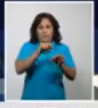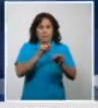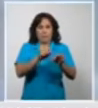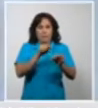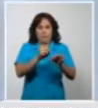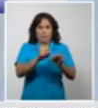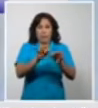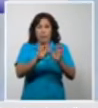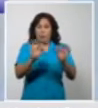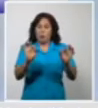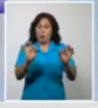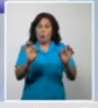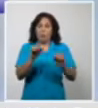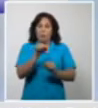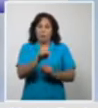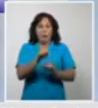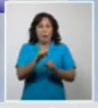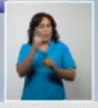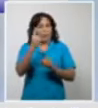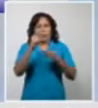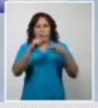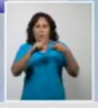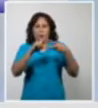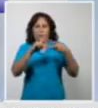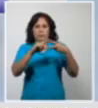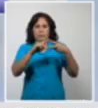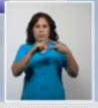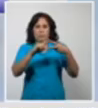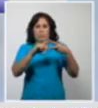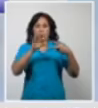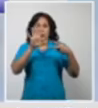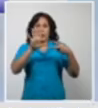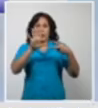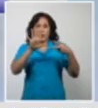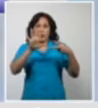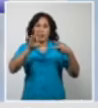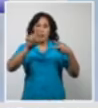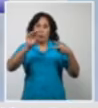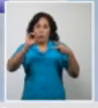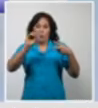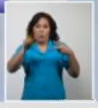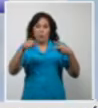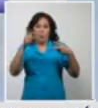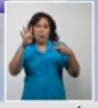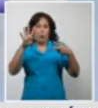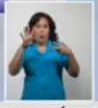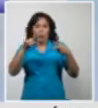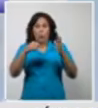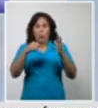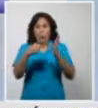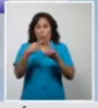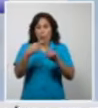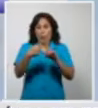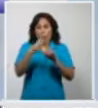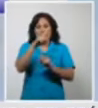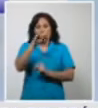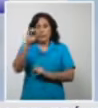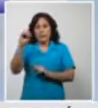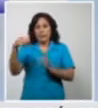se mantiene en el primer lugar con una tasa de 50,4 por 100.000 habitantes. La